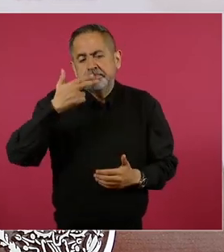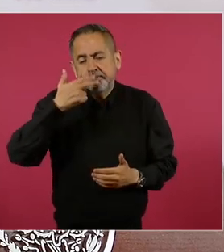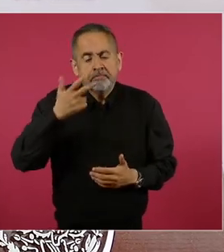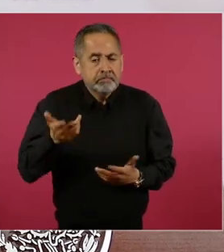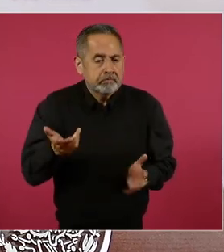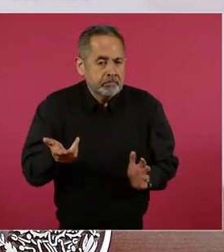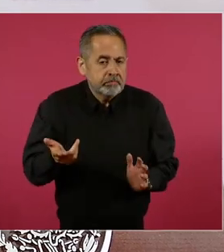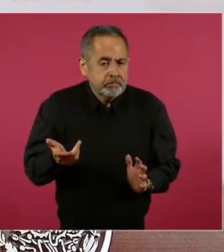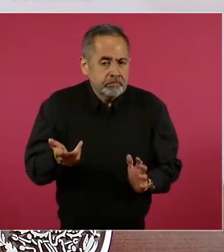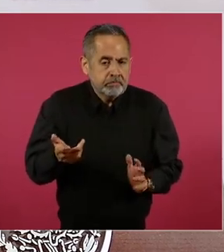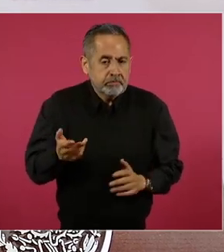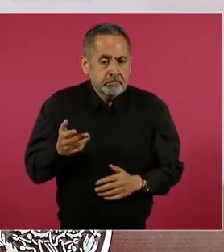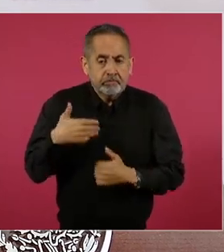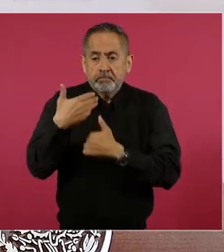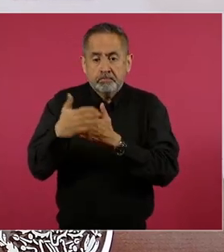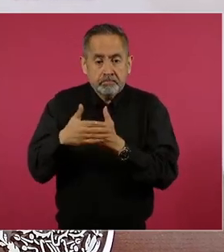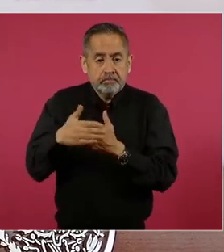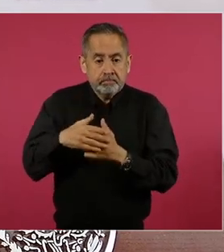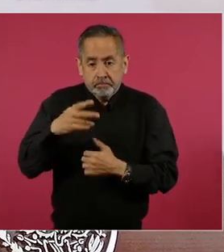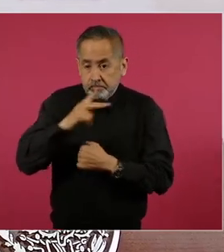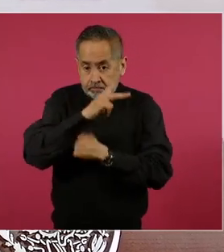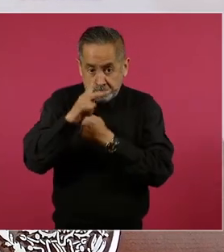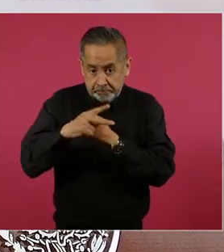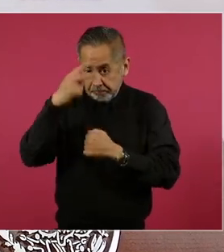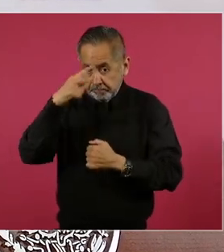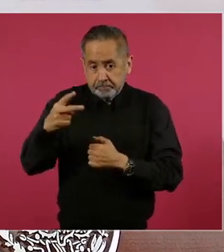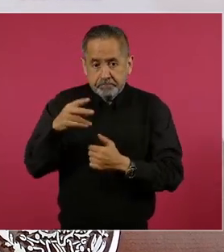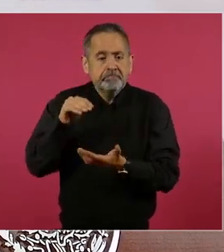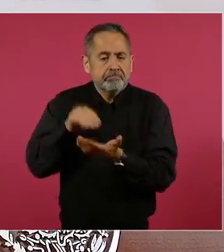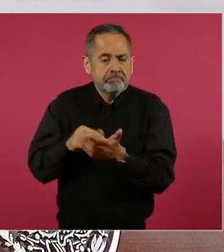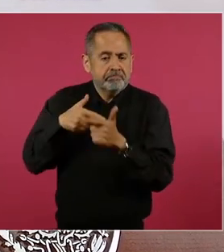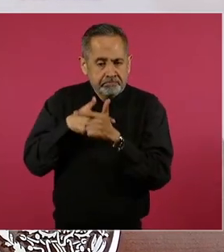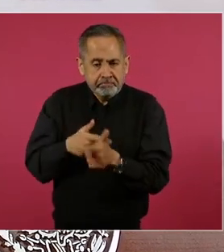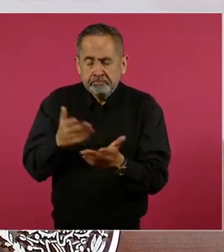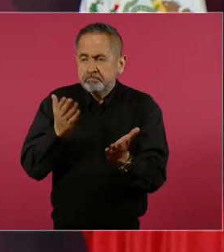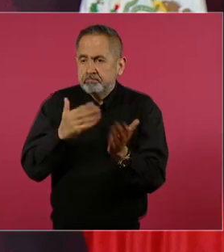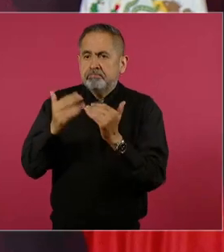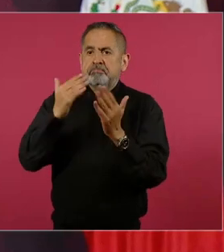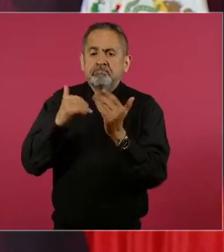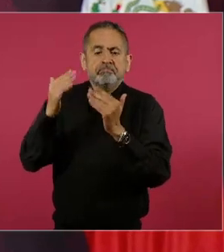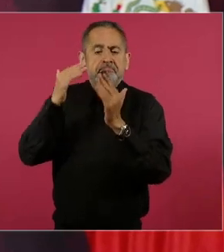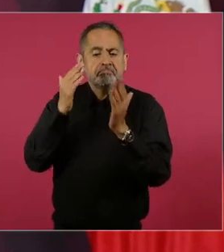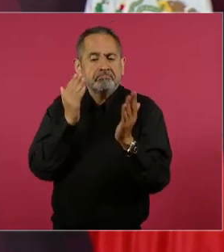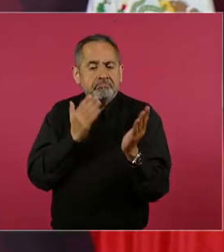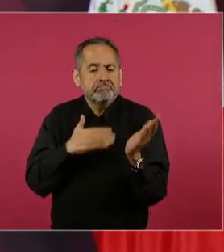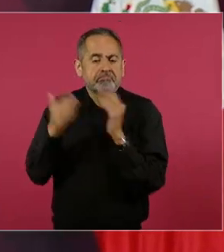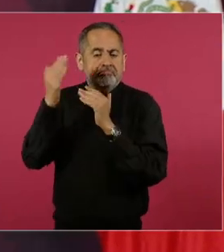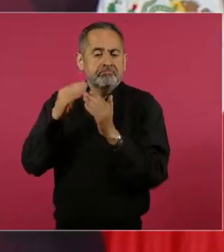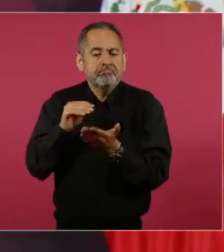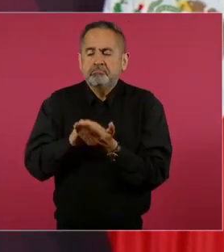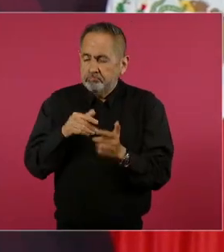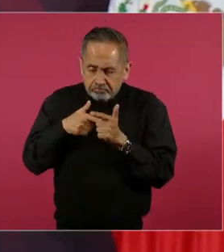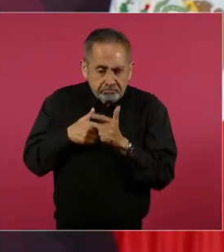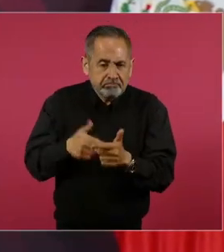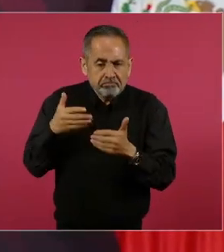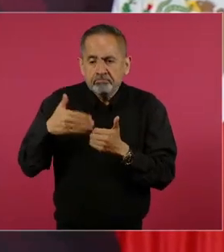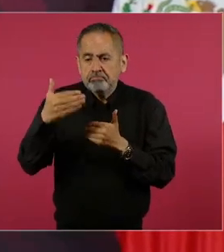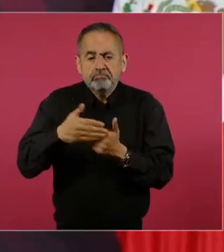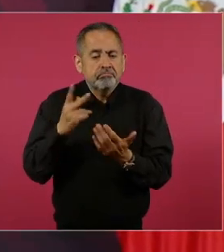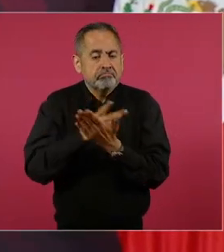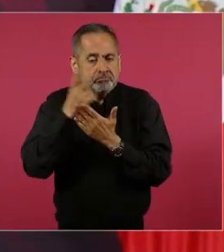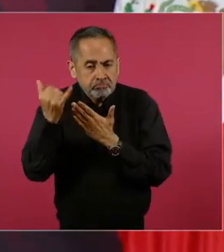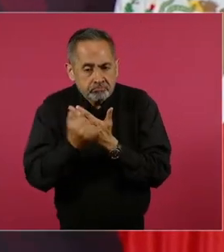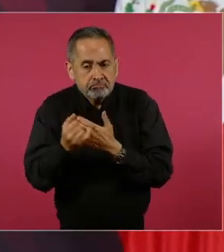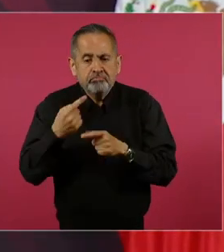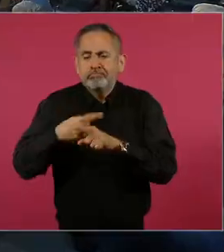que el país siga avanzando, que sigan los programas de bienestar